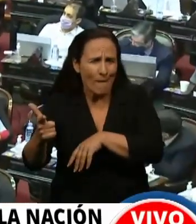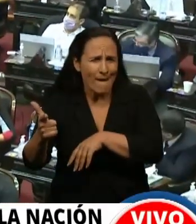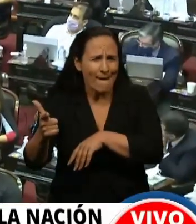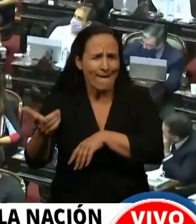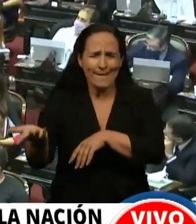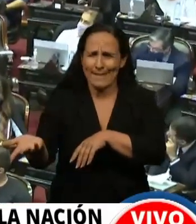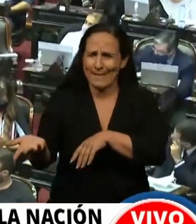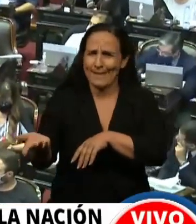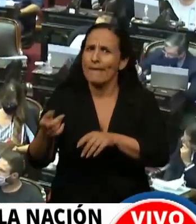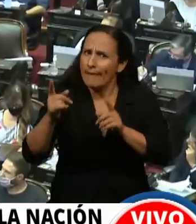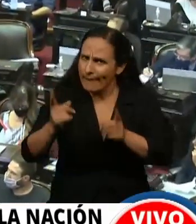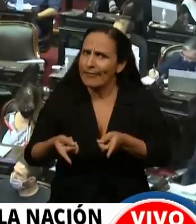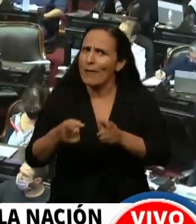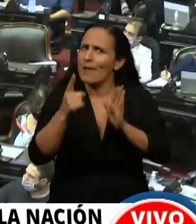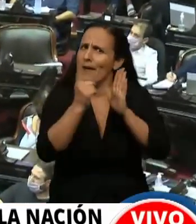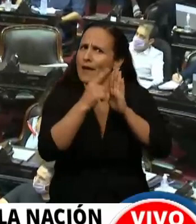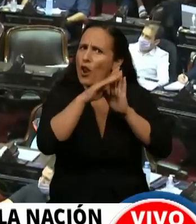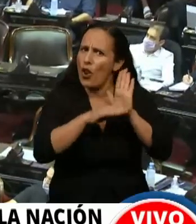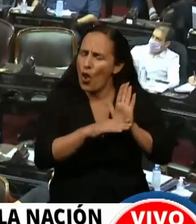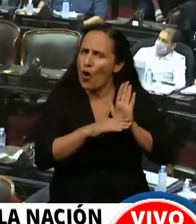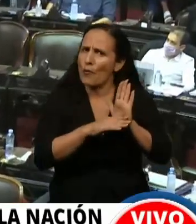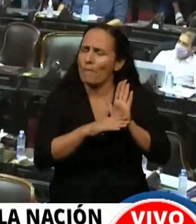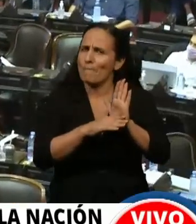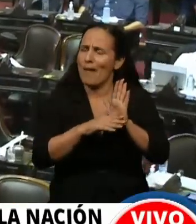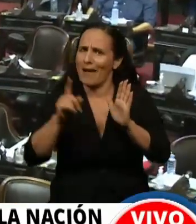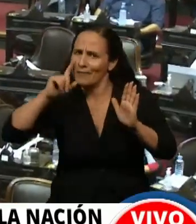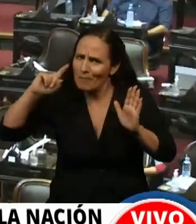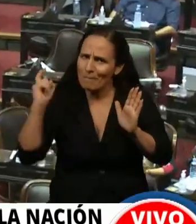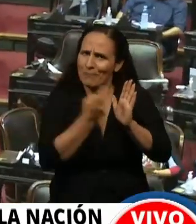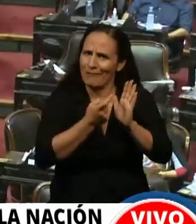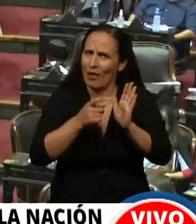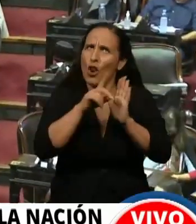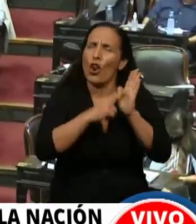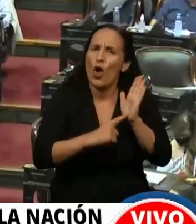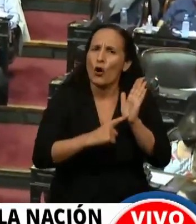además violatorio de las normas de prevención y cuidado